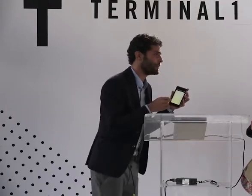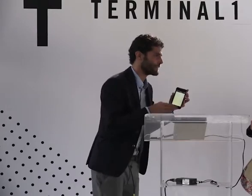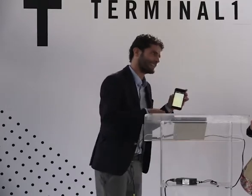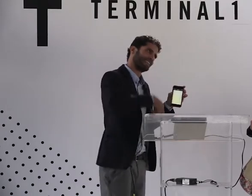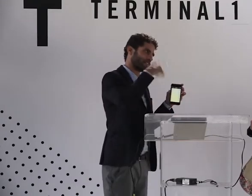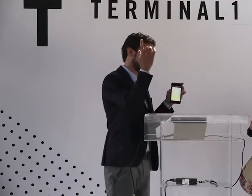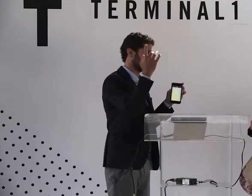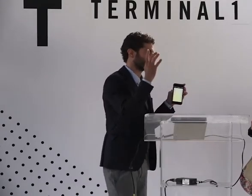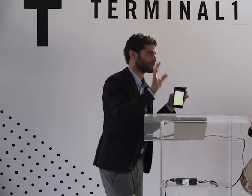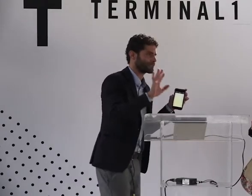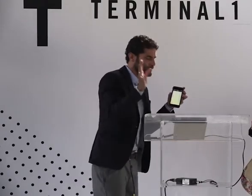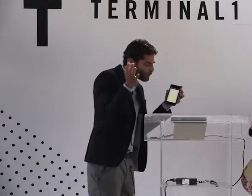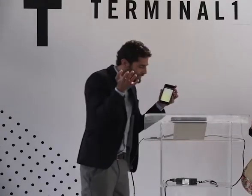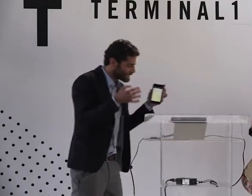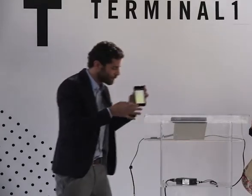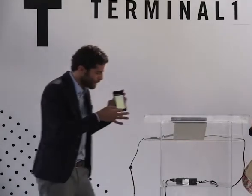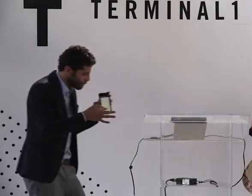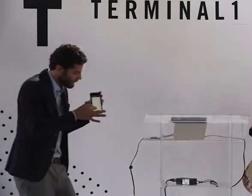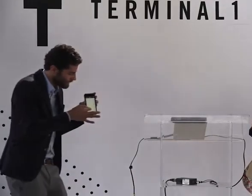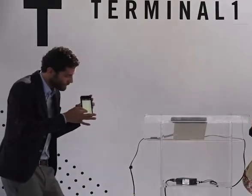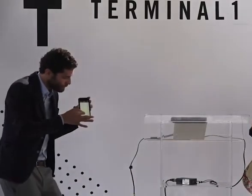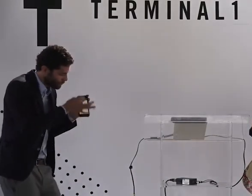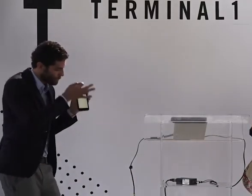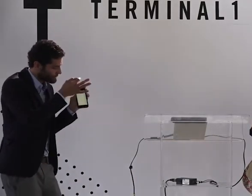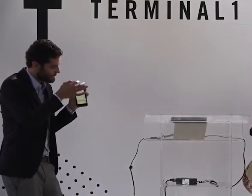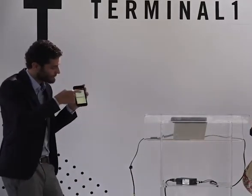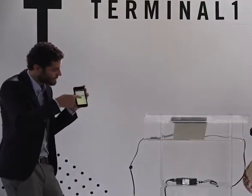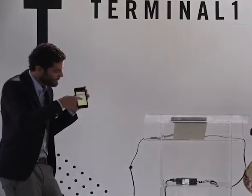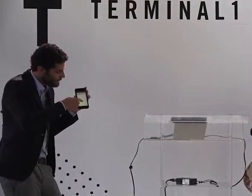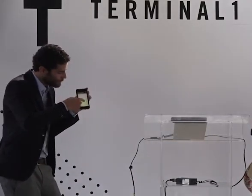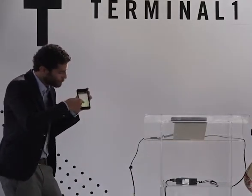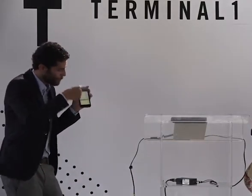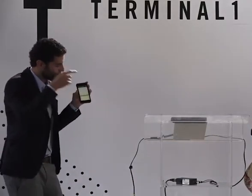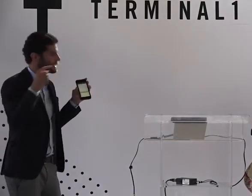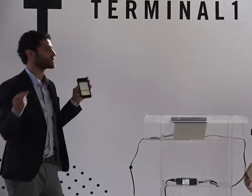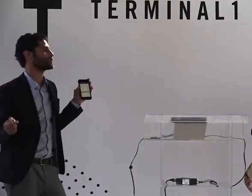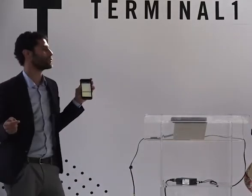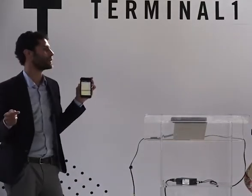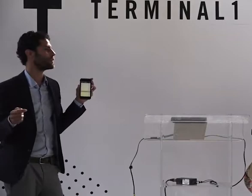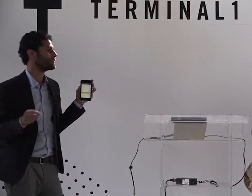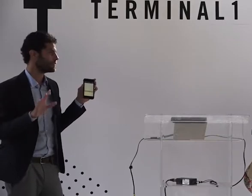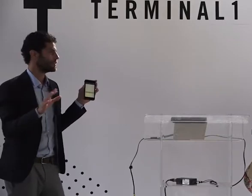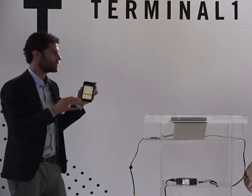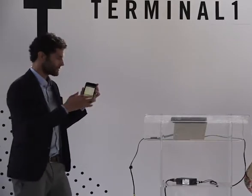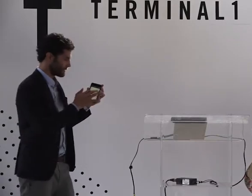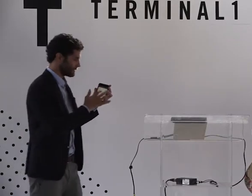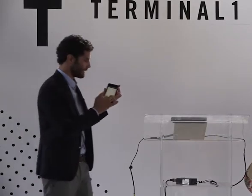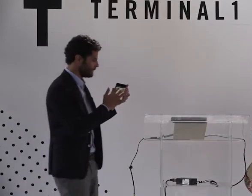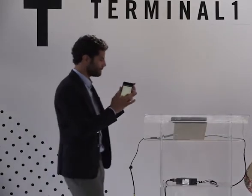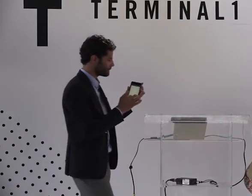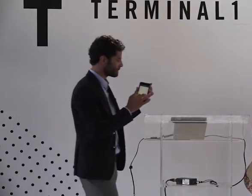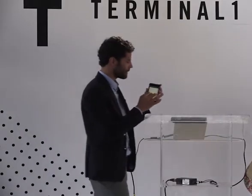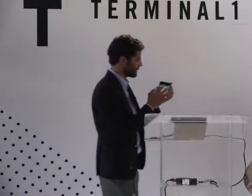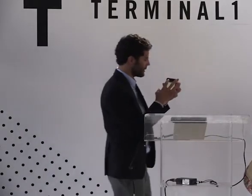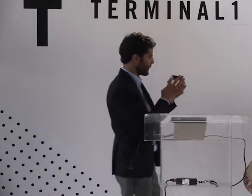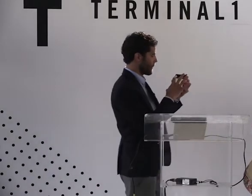un número entre todos estos. Voy a hacer un estilo, una ruleta, yo lo voy a hacer así y tú solo picas un número. ¿Estás